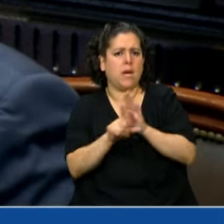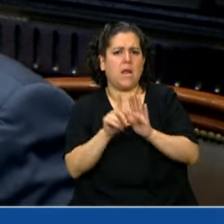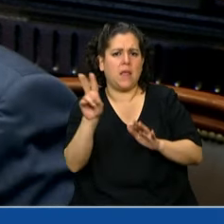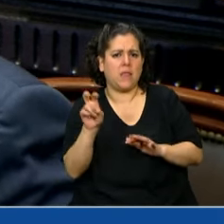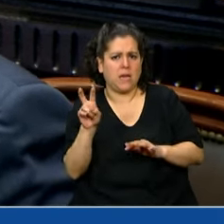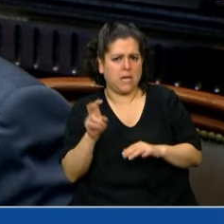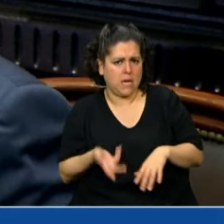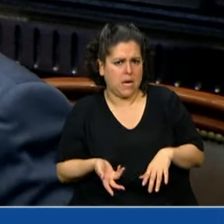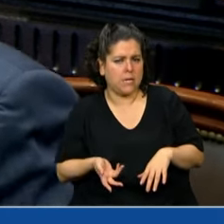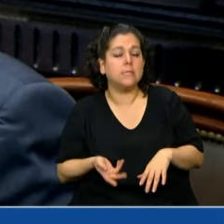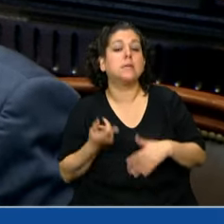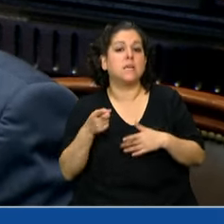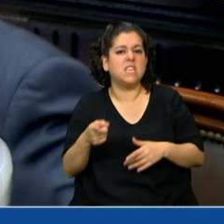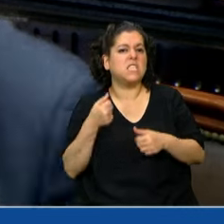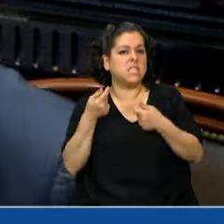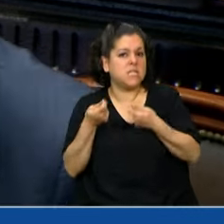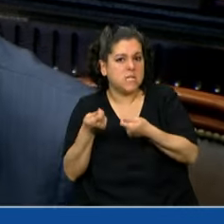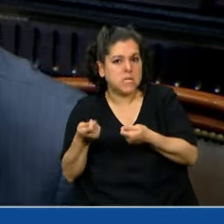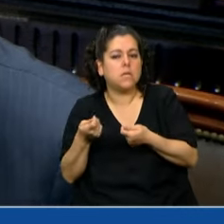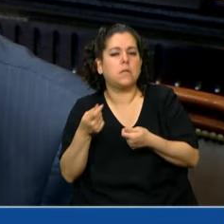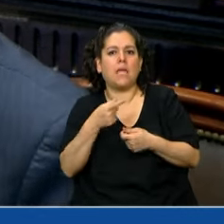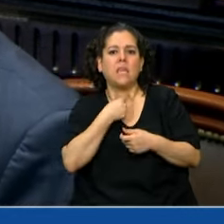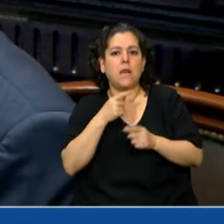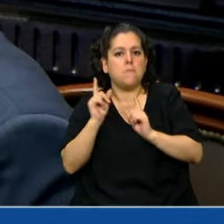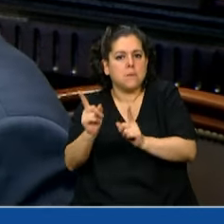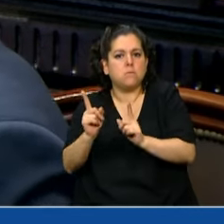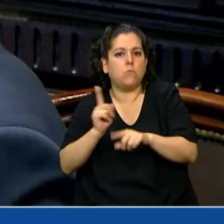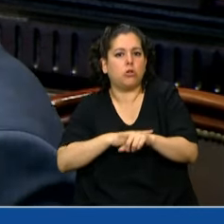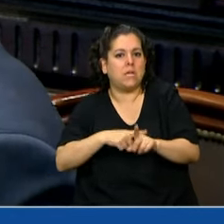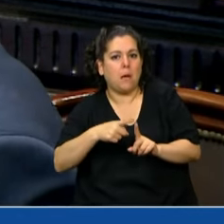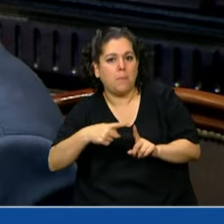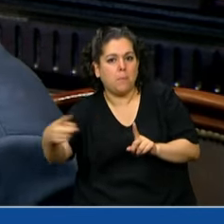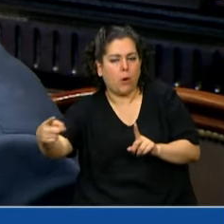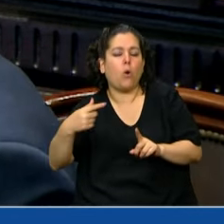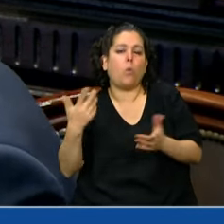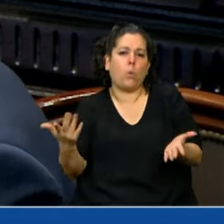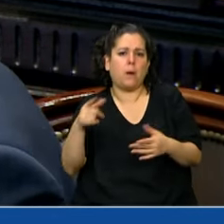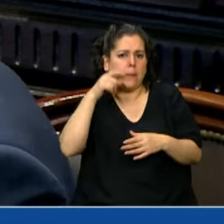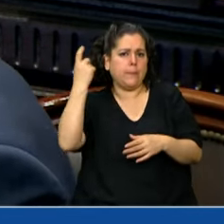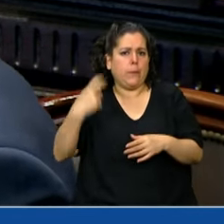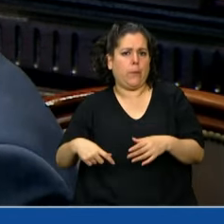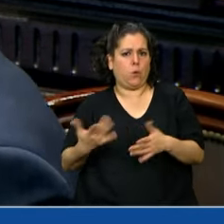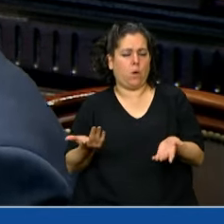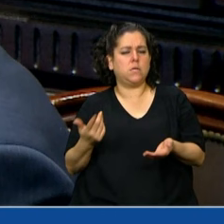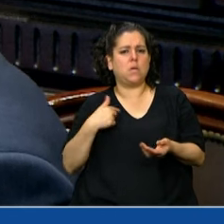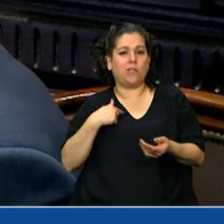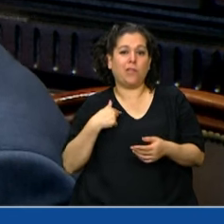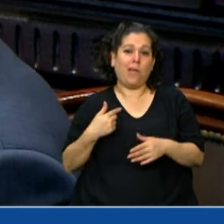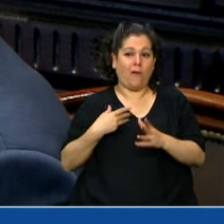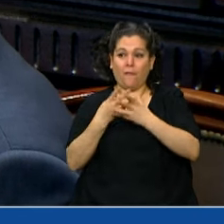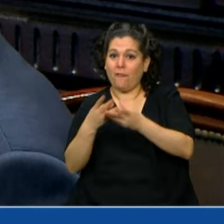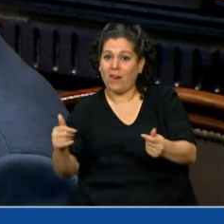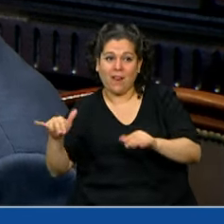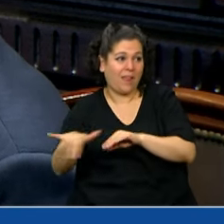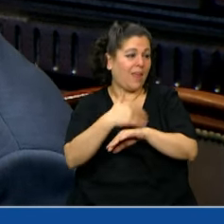y se insiste se insiste en mantener el mismo plazo a mí me me da como esta vergüenza salir de acá contarle a la gente que